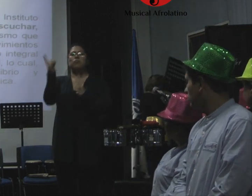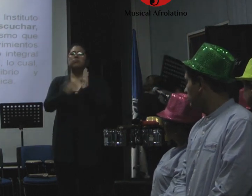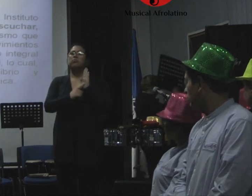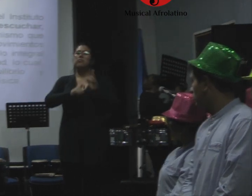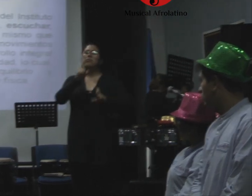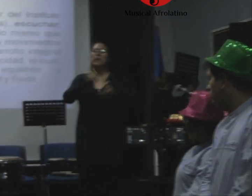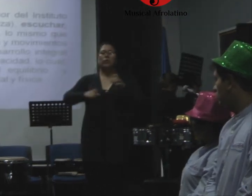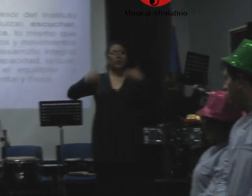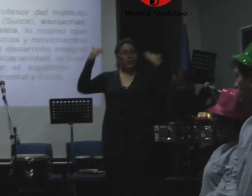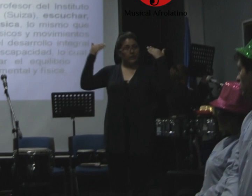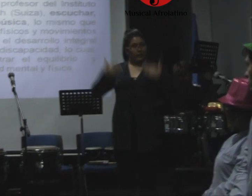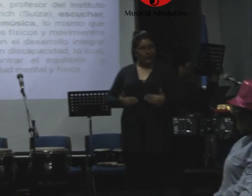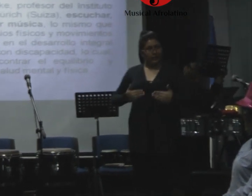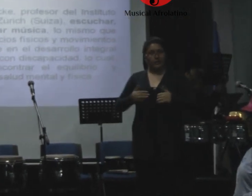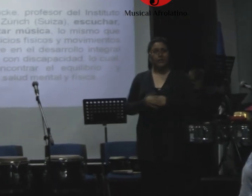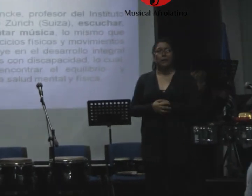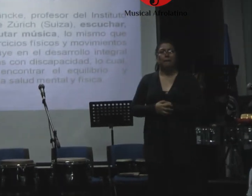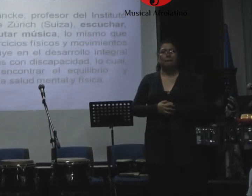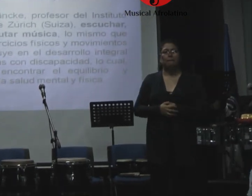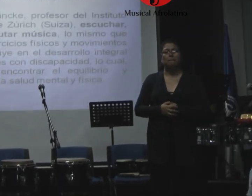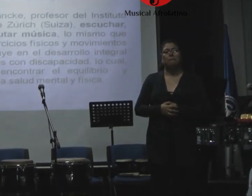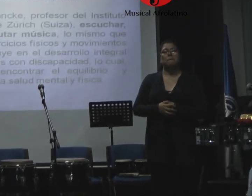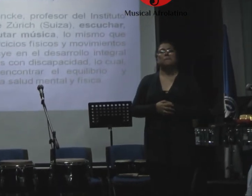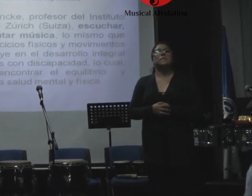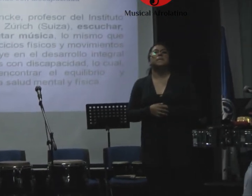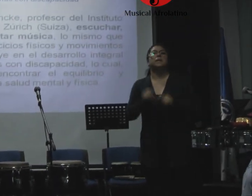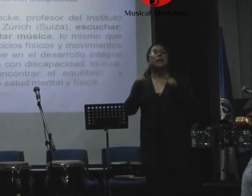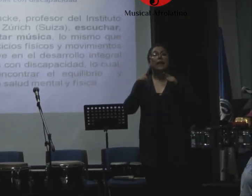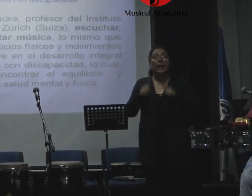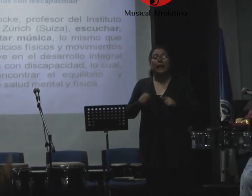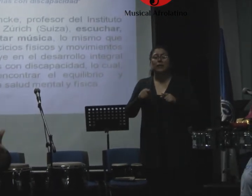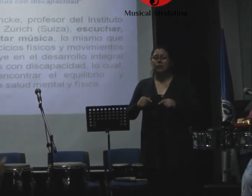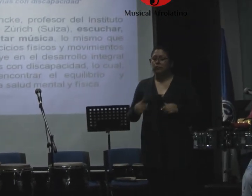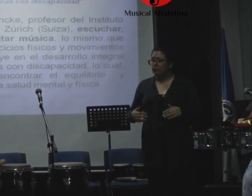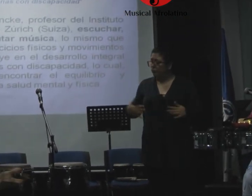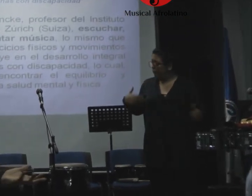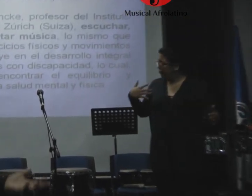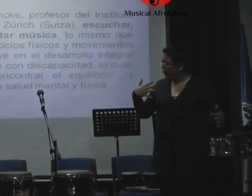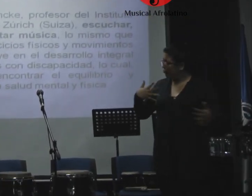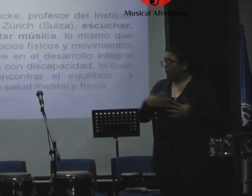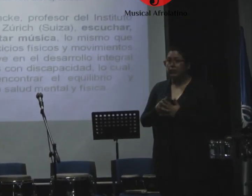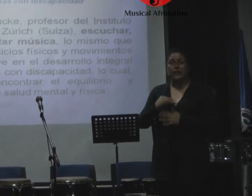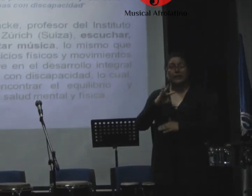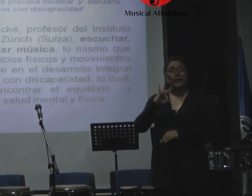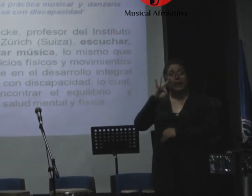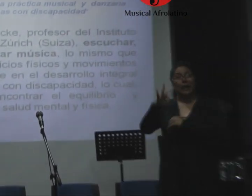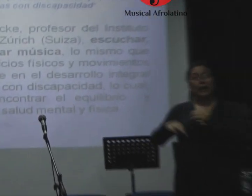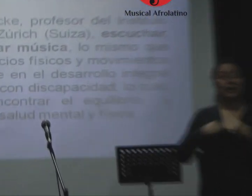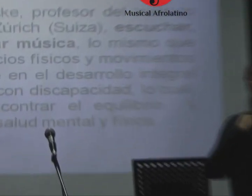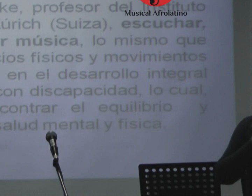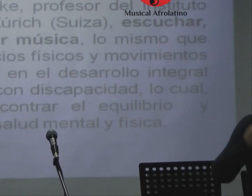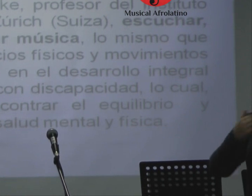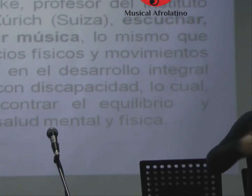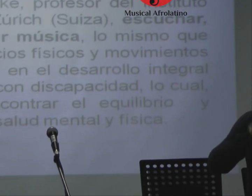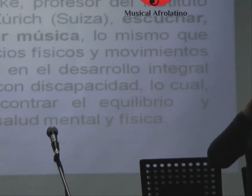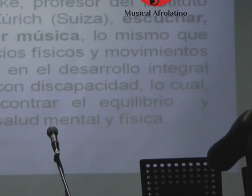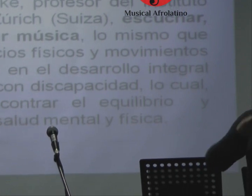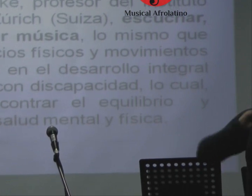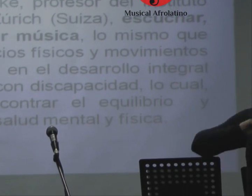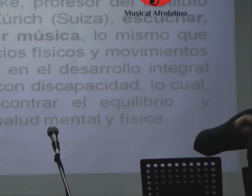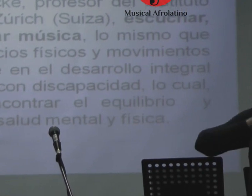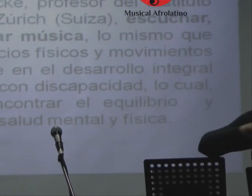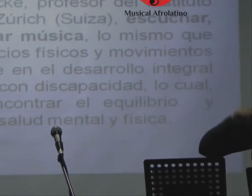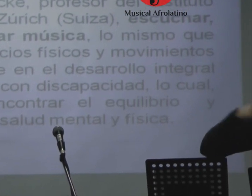las personas con discapacidad. Y eso es lo que hemos hecho durante estos 3 años en el proceso formativo. Pues yo he estado